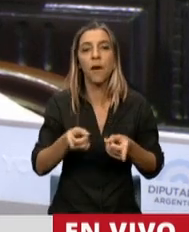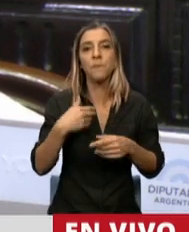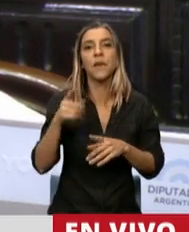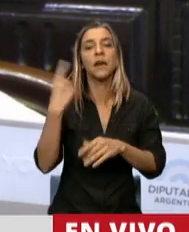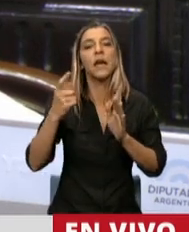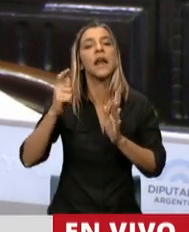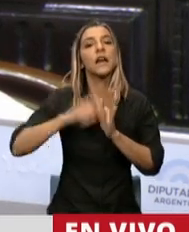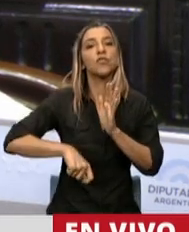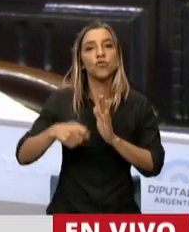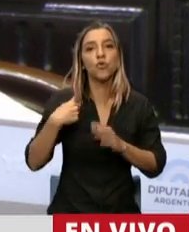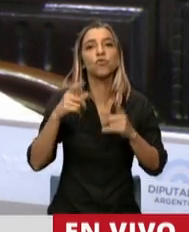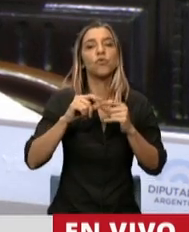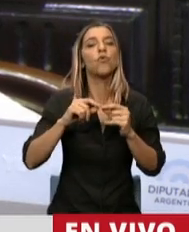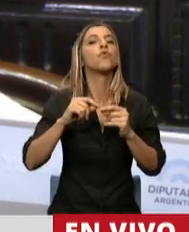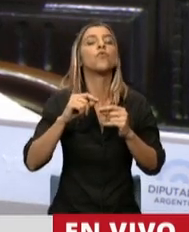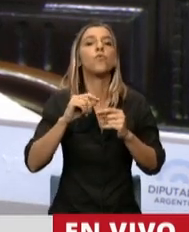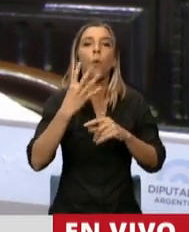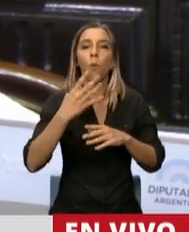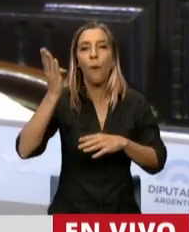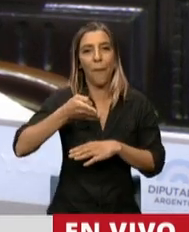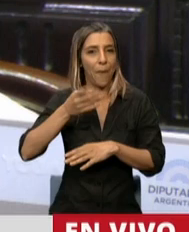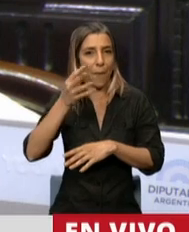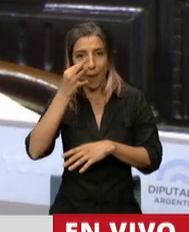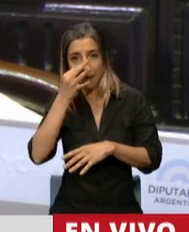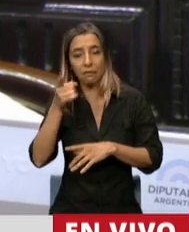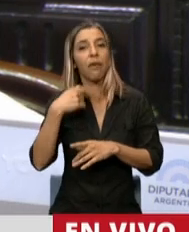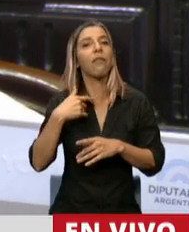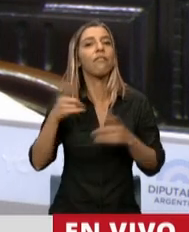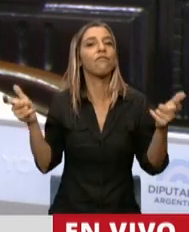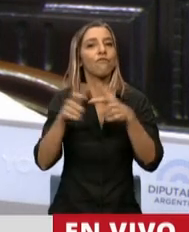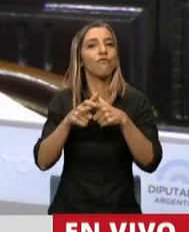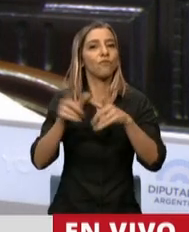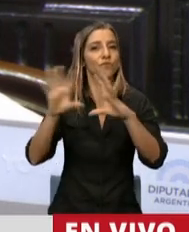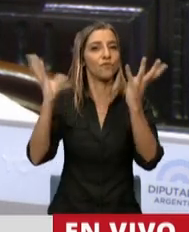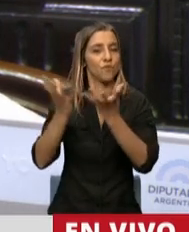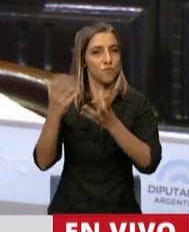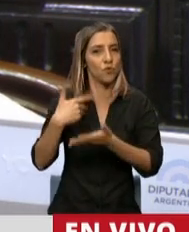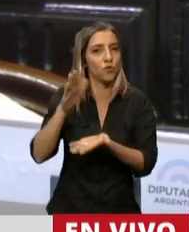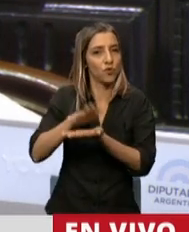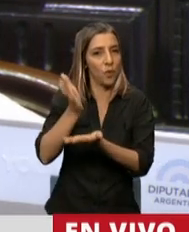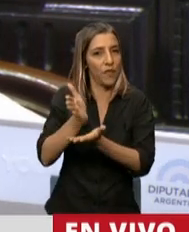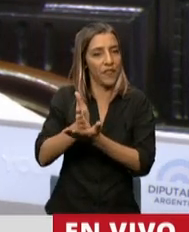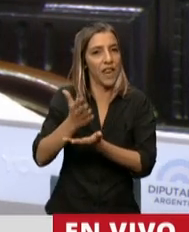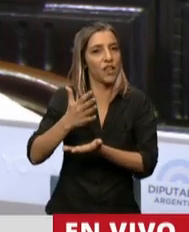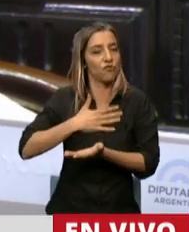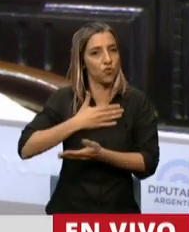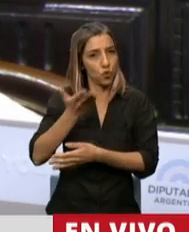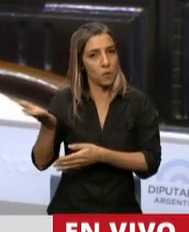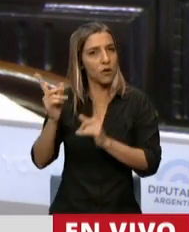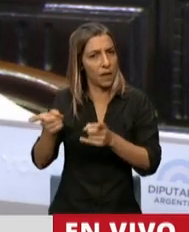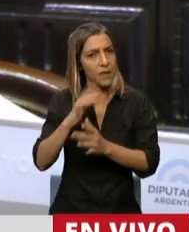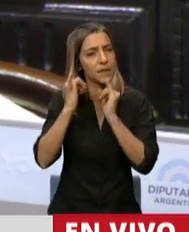4/20 de la Comisión Interamericana de Derechos Humanos, que habla también de la información.